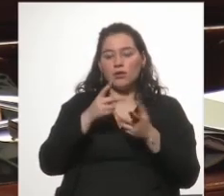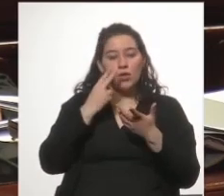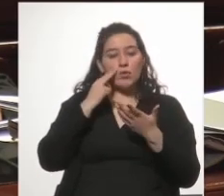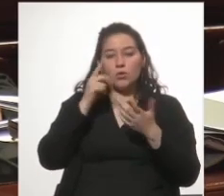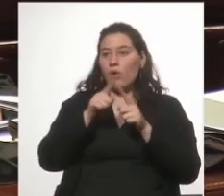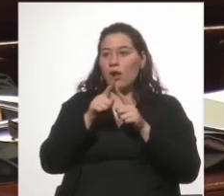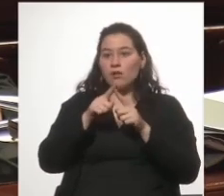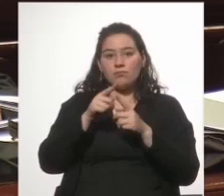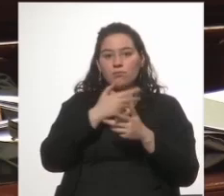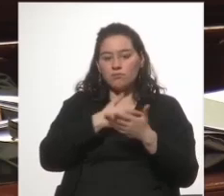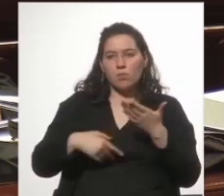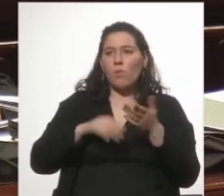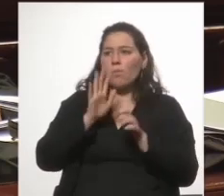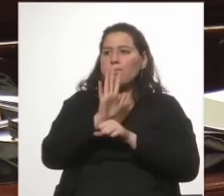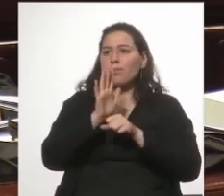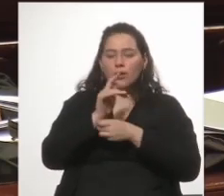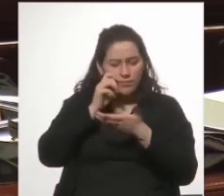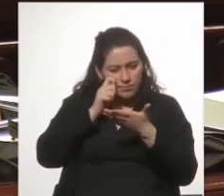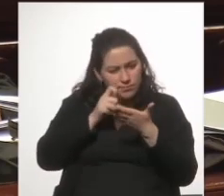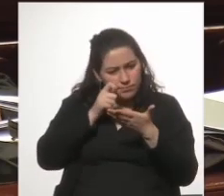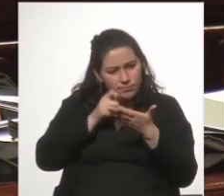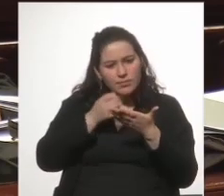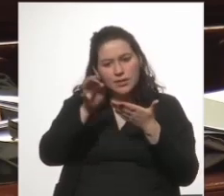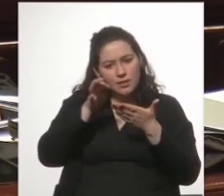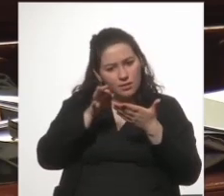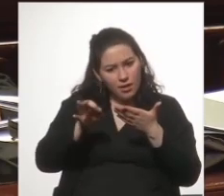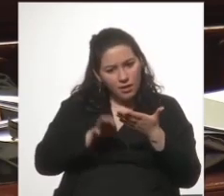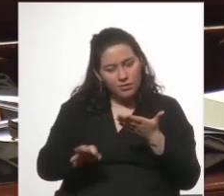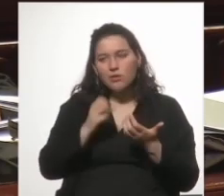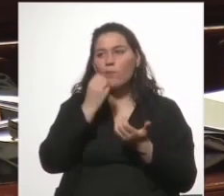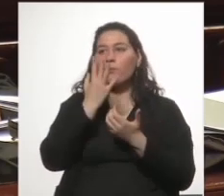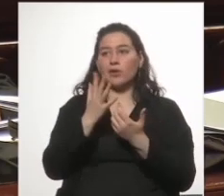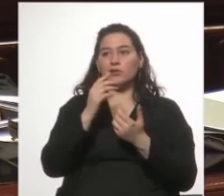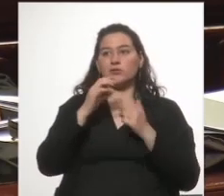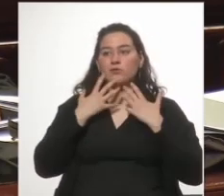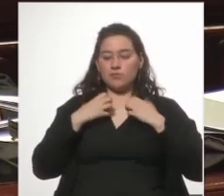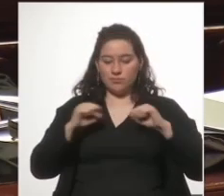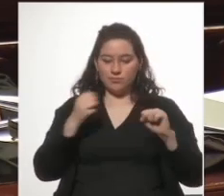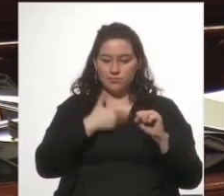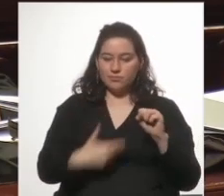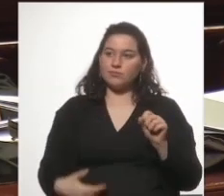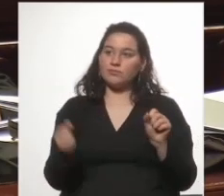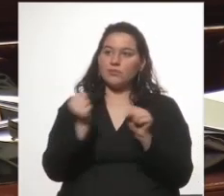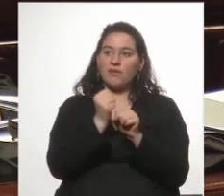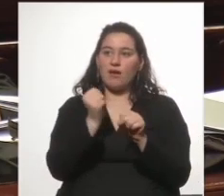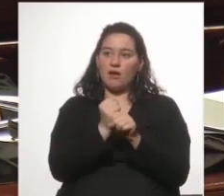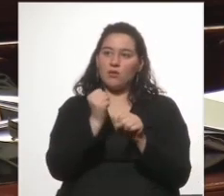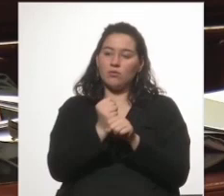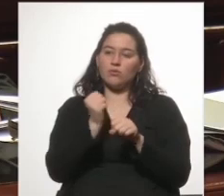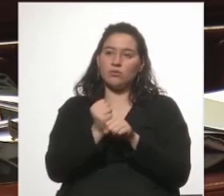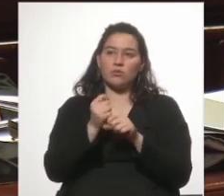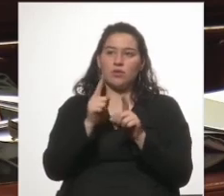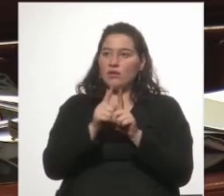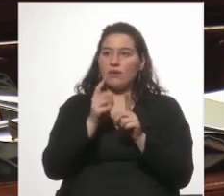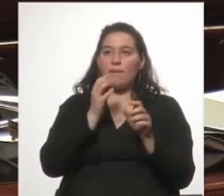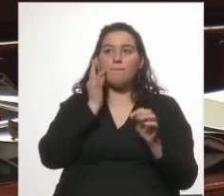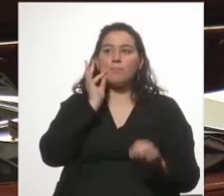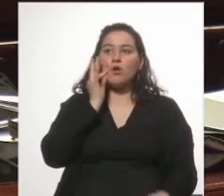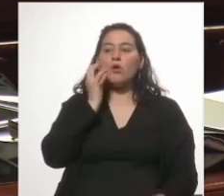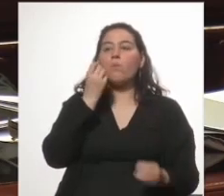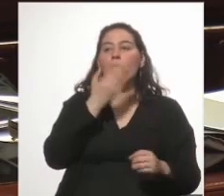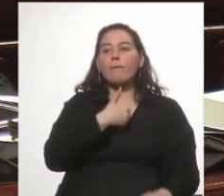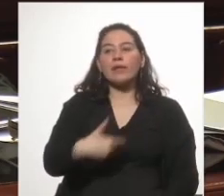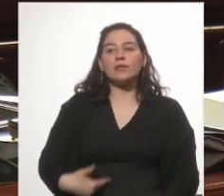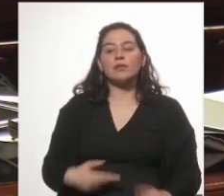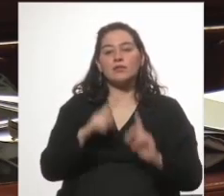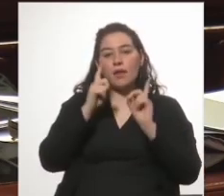lupa. Por eso la labor del secretario de la Presidencia en ese sentido tiene que ser muy pulcra, porque el presidente